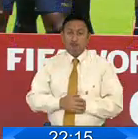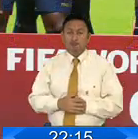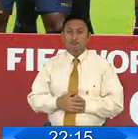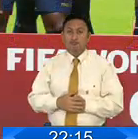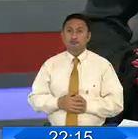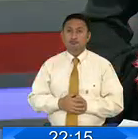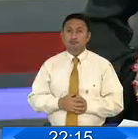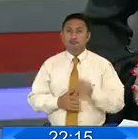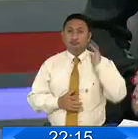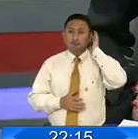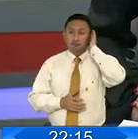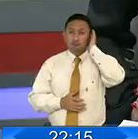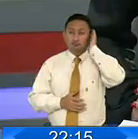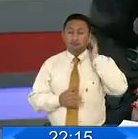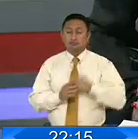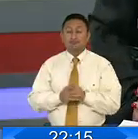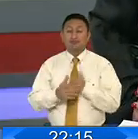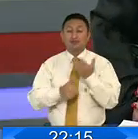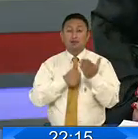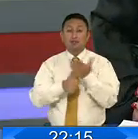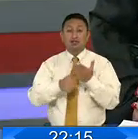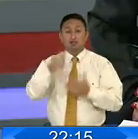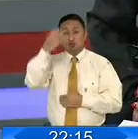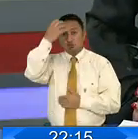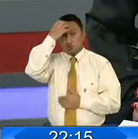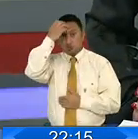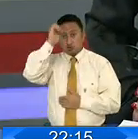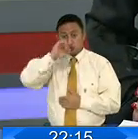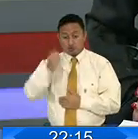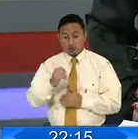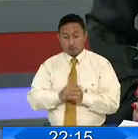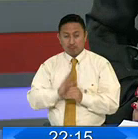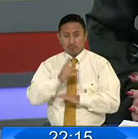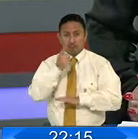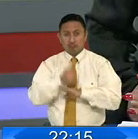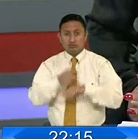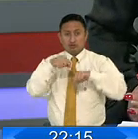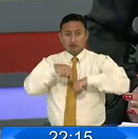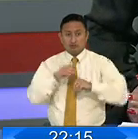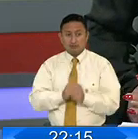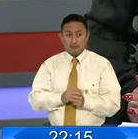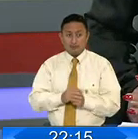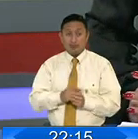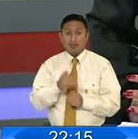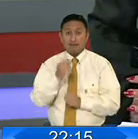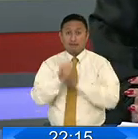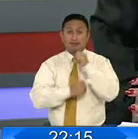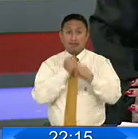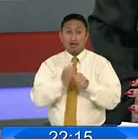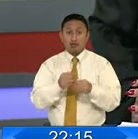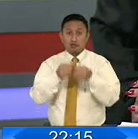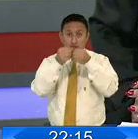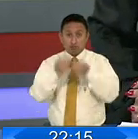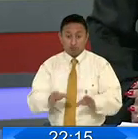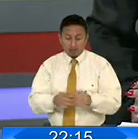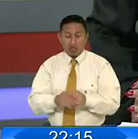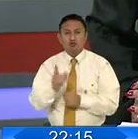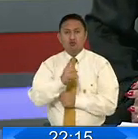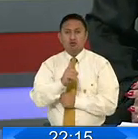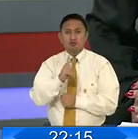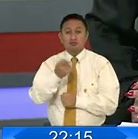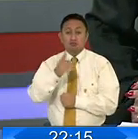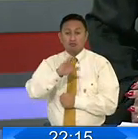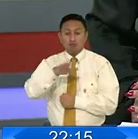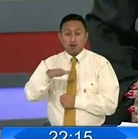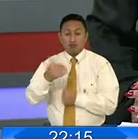Jaramillo. El Ministerio de Educación mantendrá la disposición que no habrá pérdidas de año para los alumnos que están por